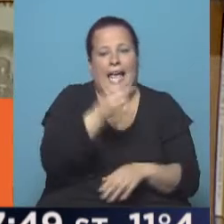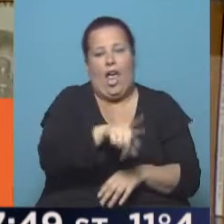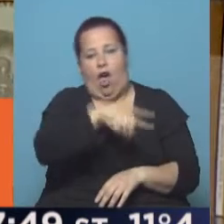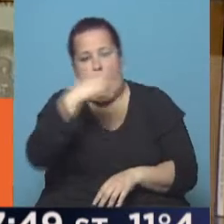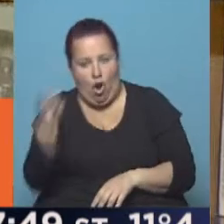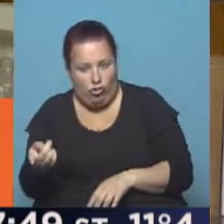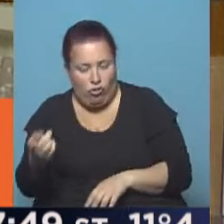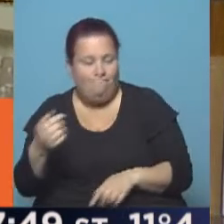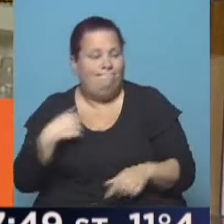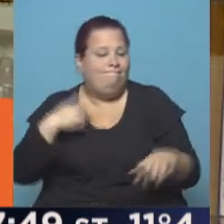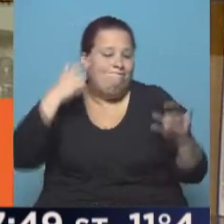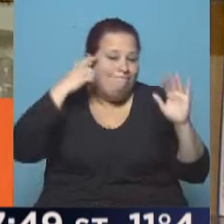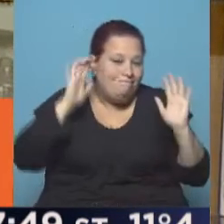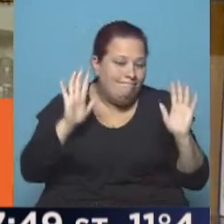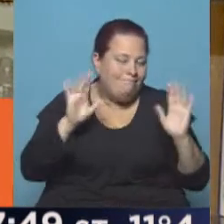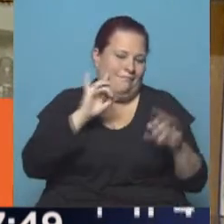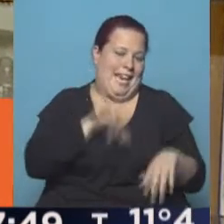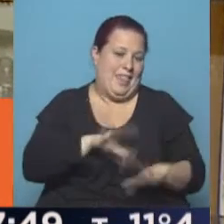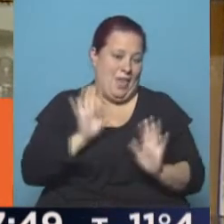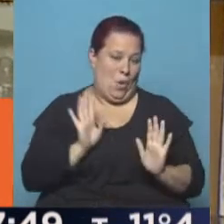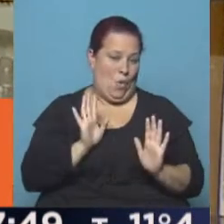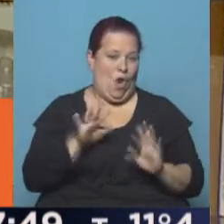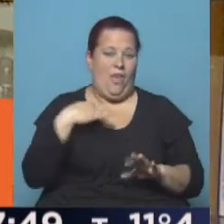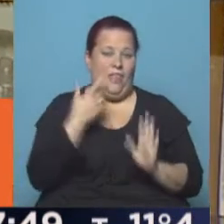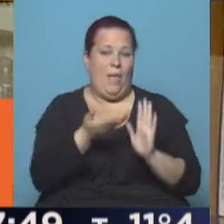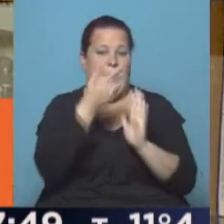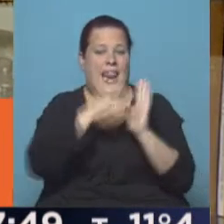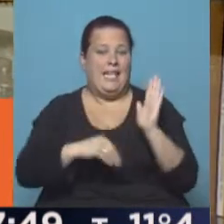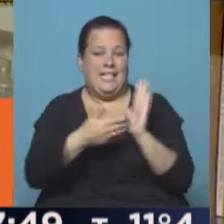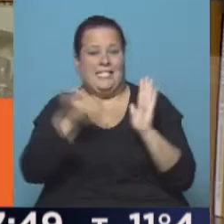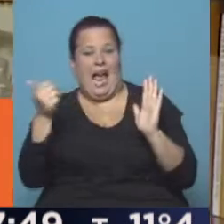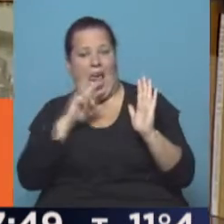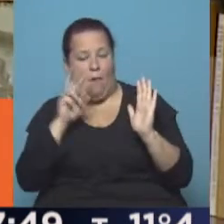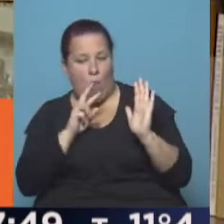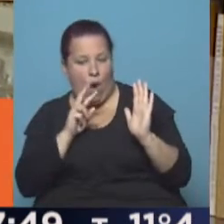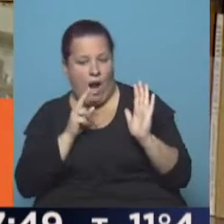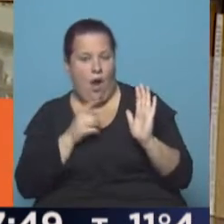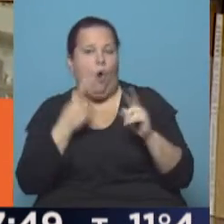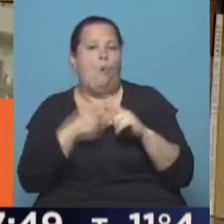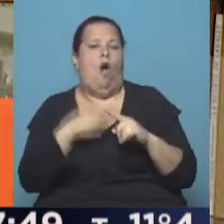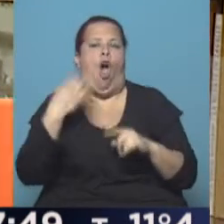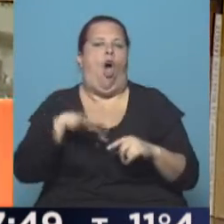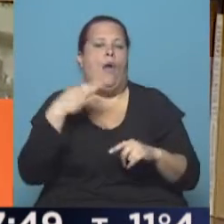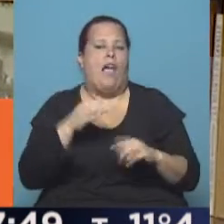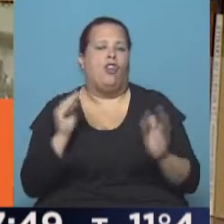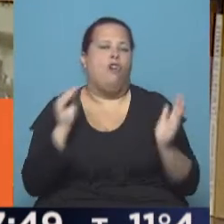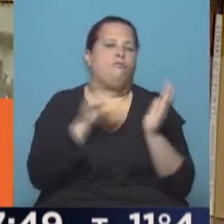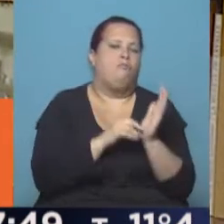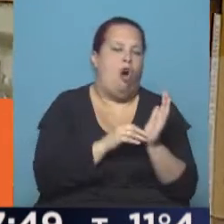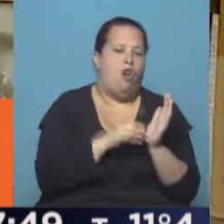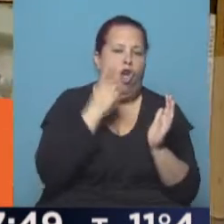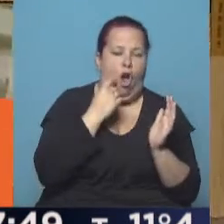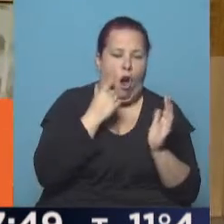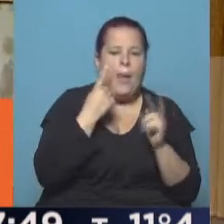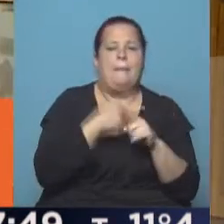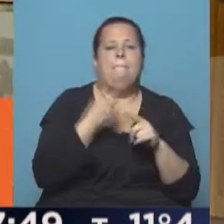me parecería absurdo tener que sacar de la lista una mujer porque es obligatorio poner un